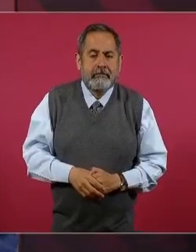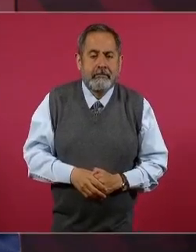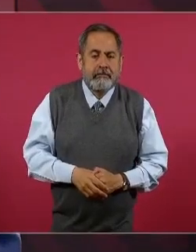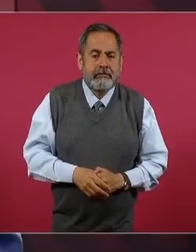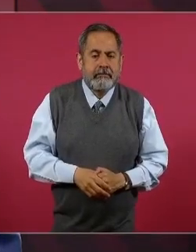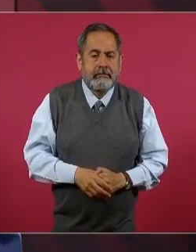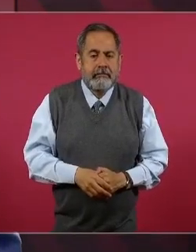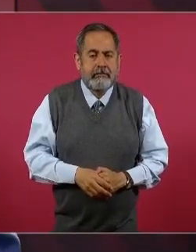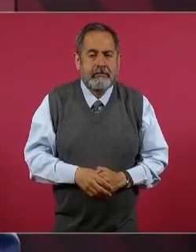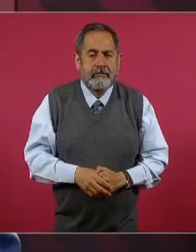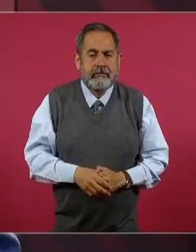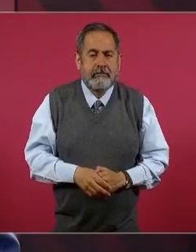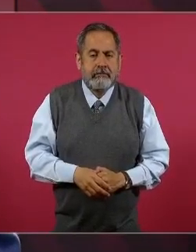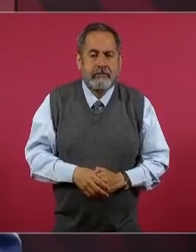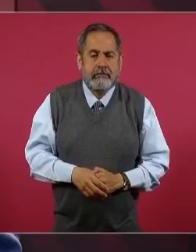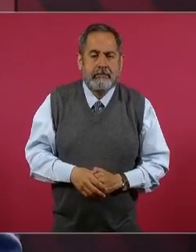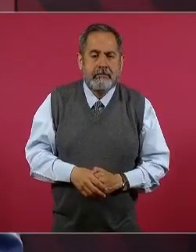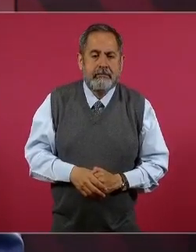Eso